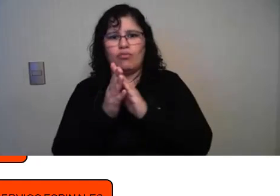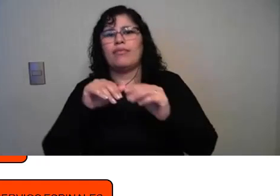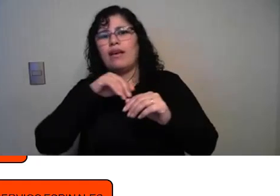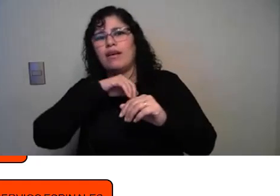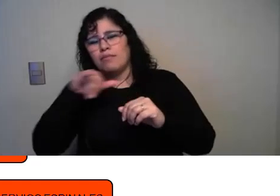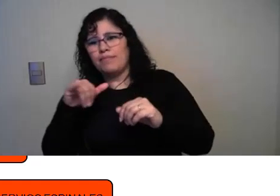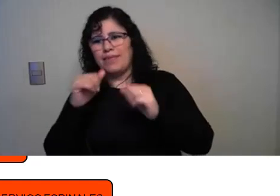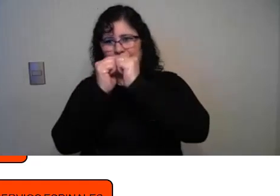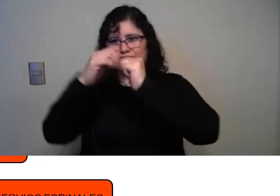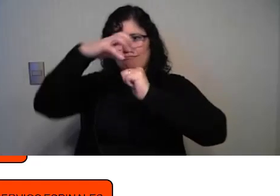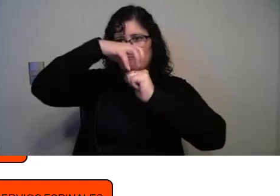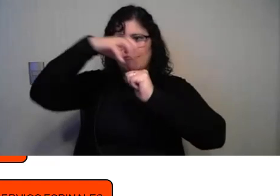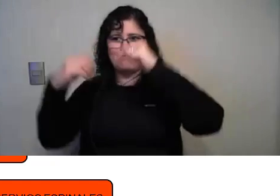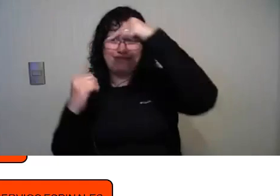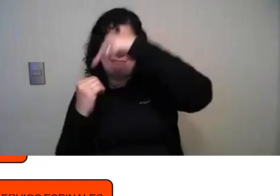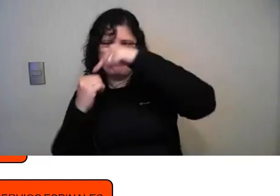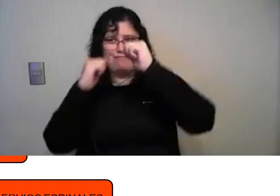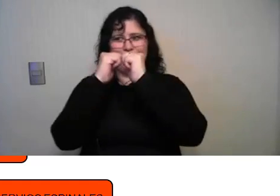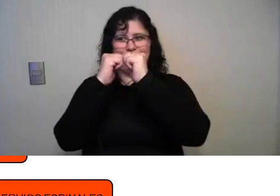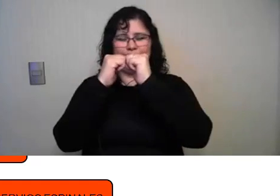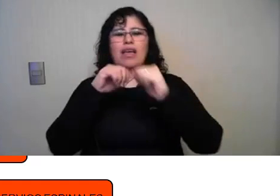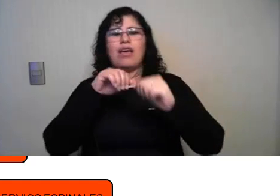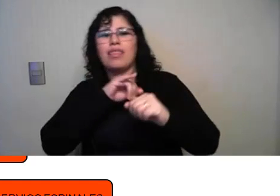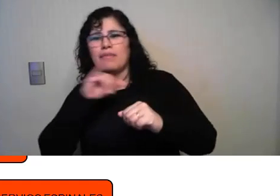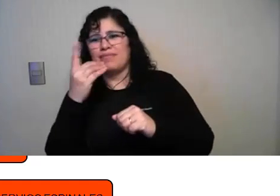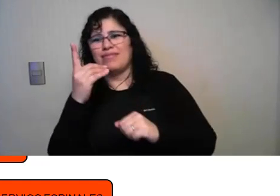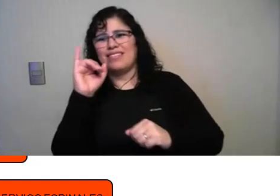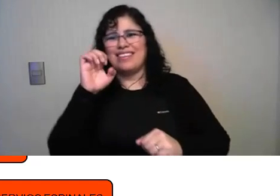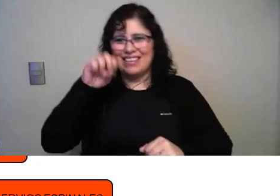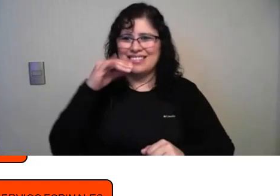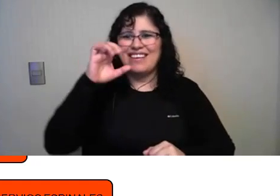hemisferios cerebrales, y nuestro diencéfalo.